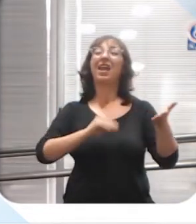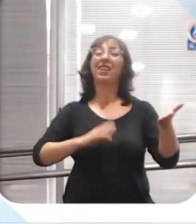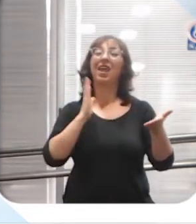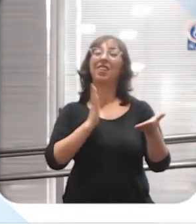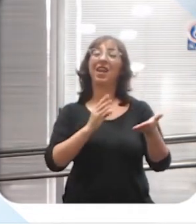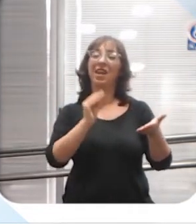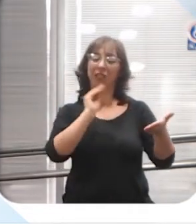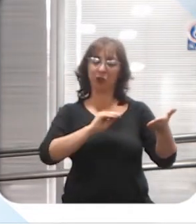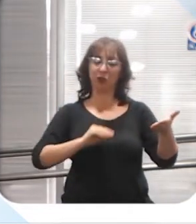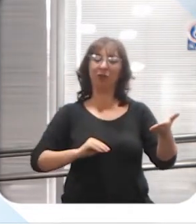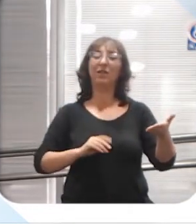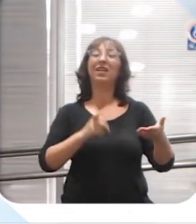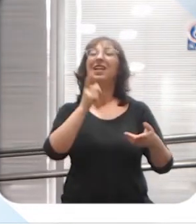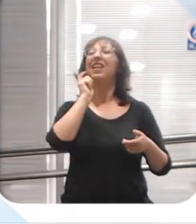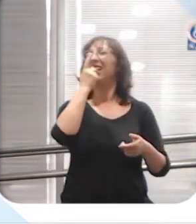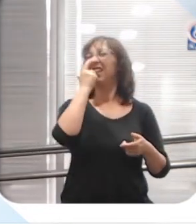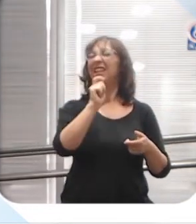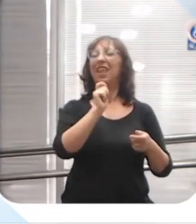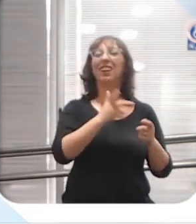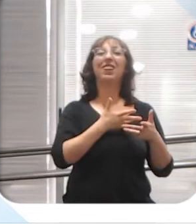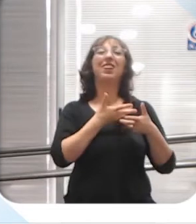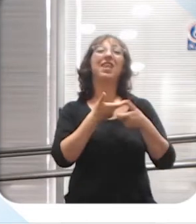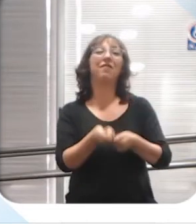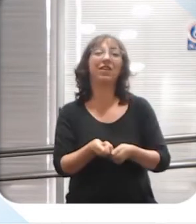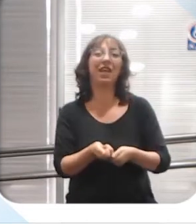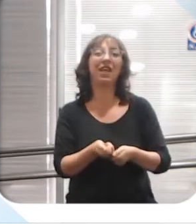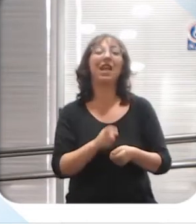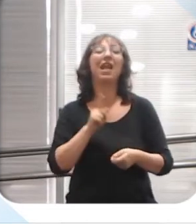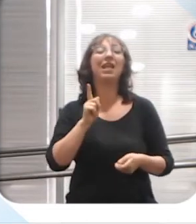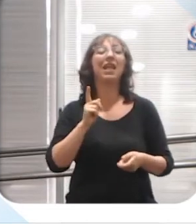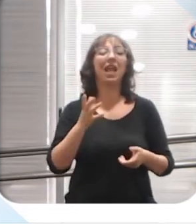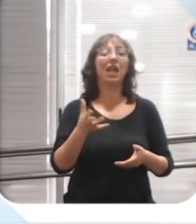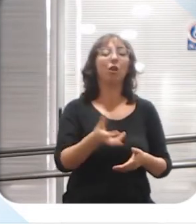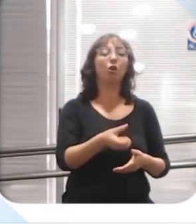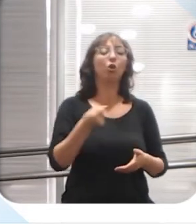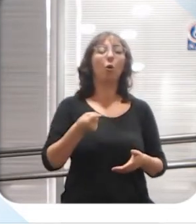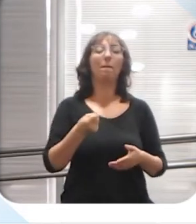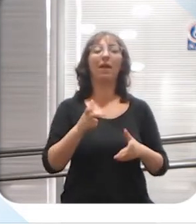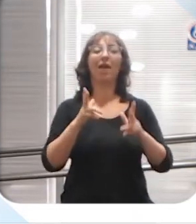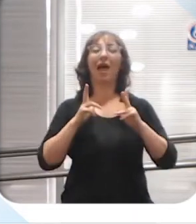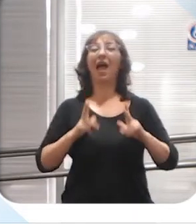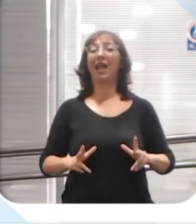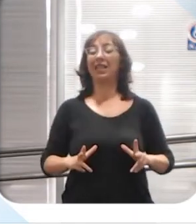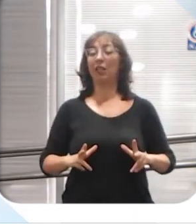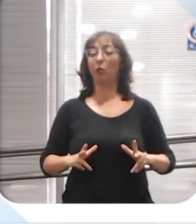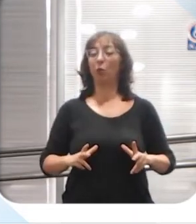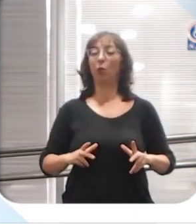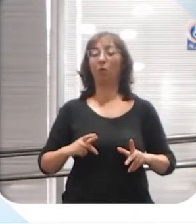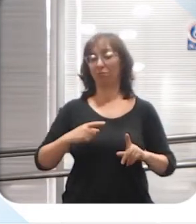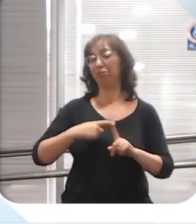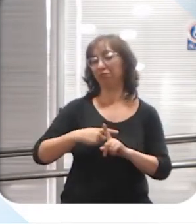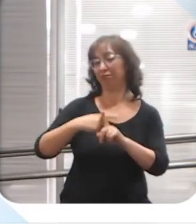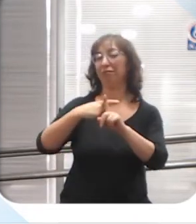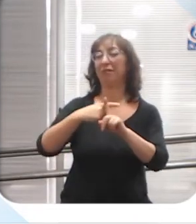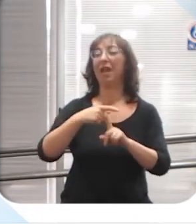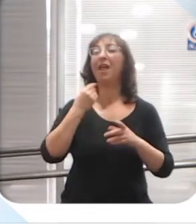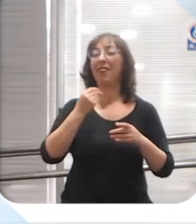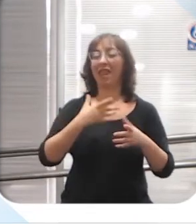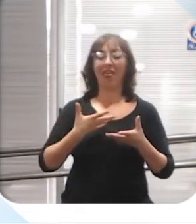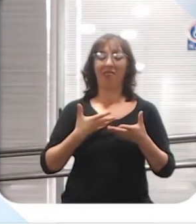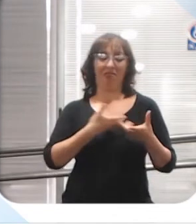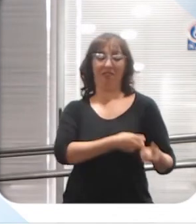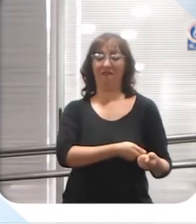siempre hay quien defienda estos derechos y quien tome la actitud activa de defenderlos